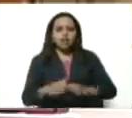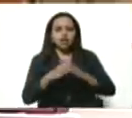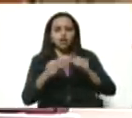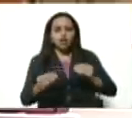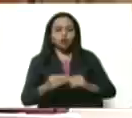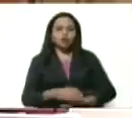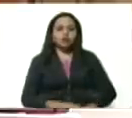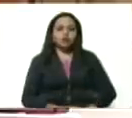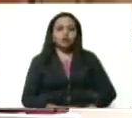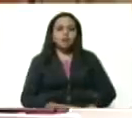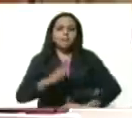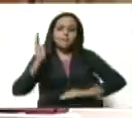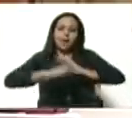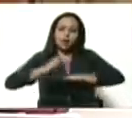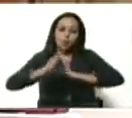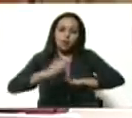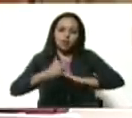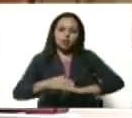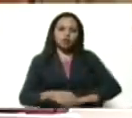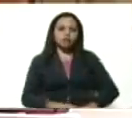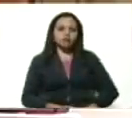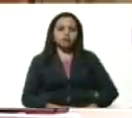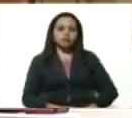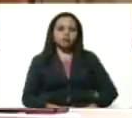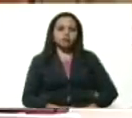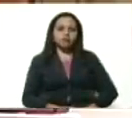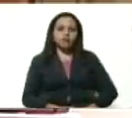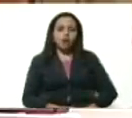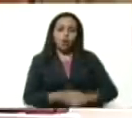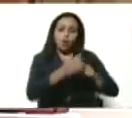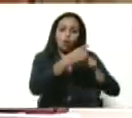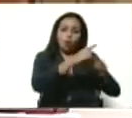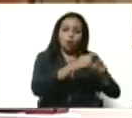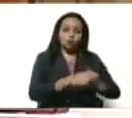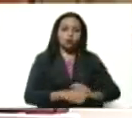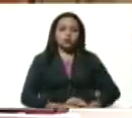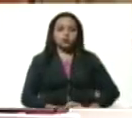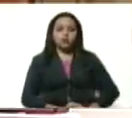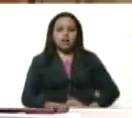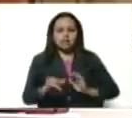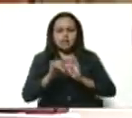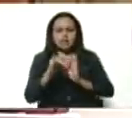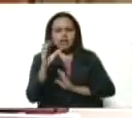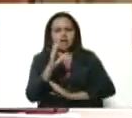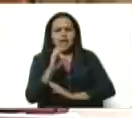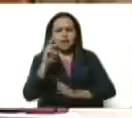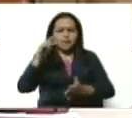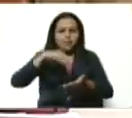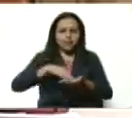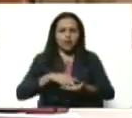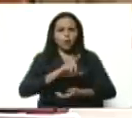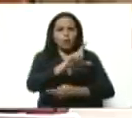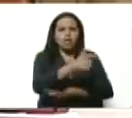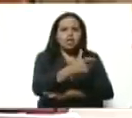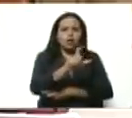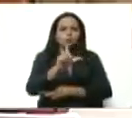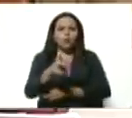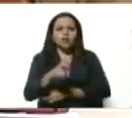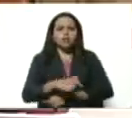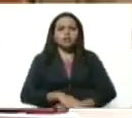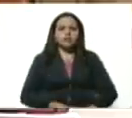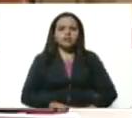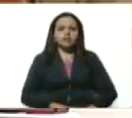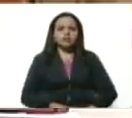eje barlovento todos los otros es el metropolitano el guarenas guatire valles